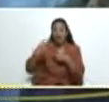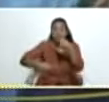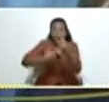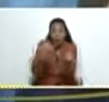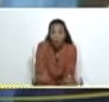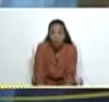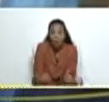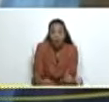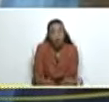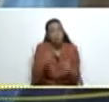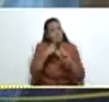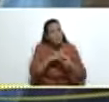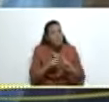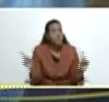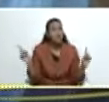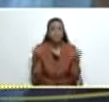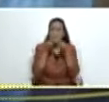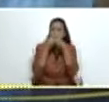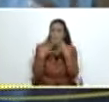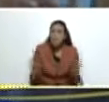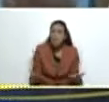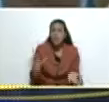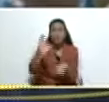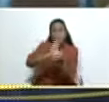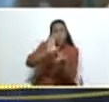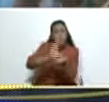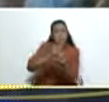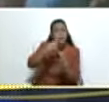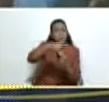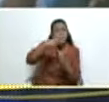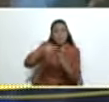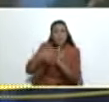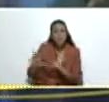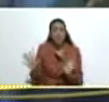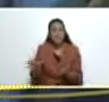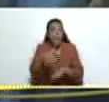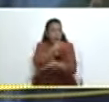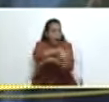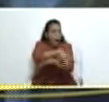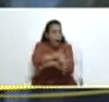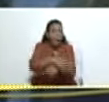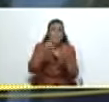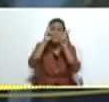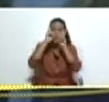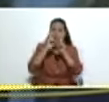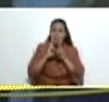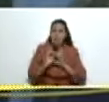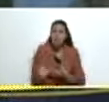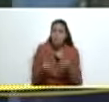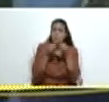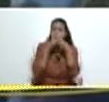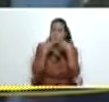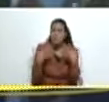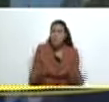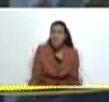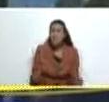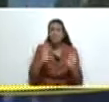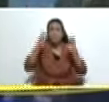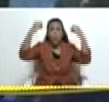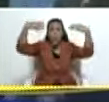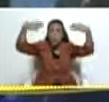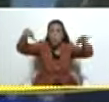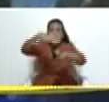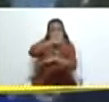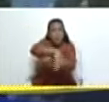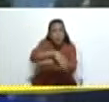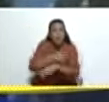Anda en otra ciudad, en otras ciudades. Las calles están limpias, todo está bonito, está alumbrado. Y